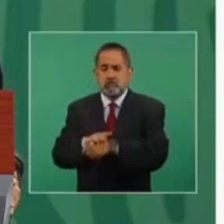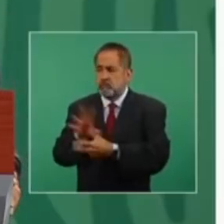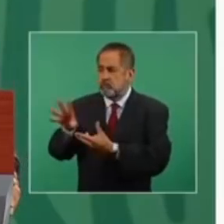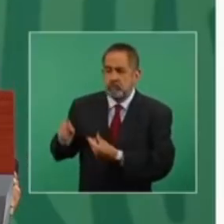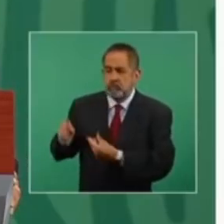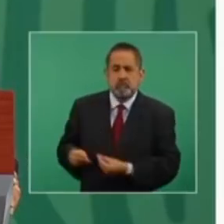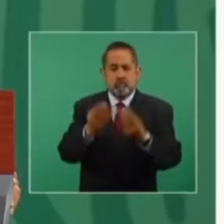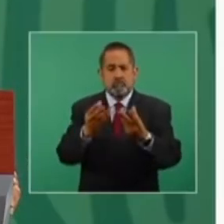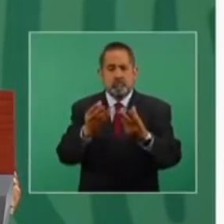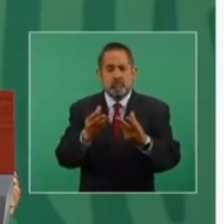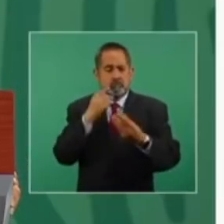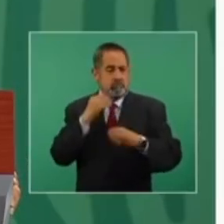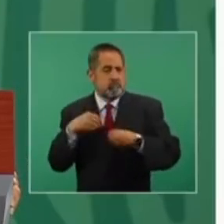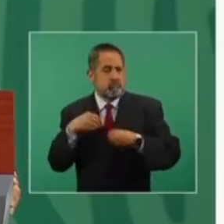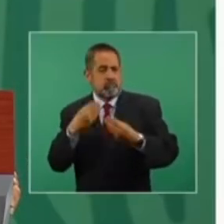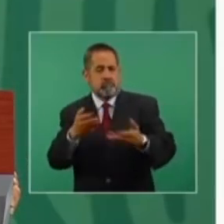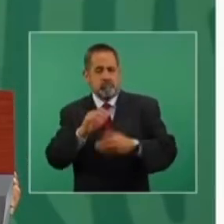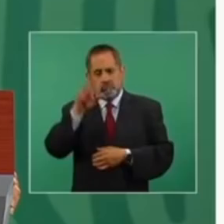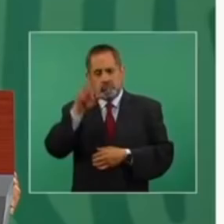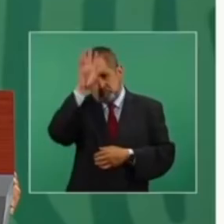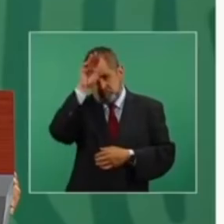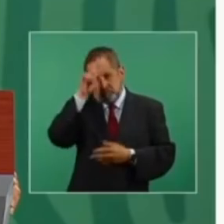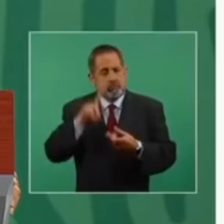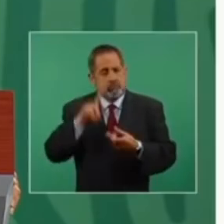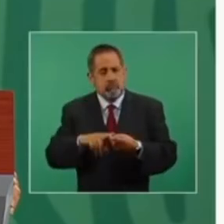Energía para llevar a Monterrey,